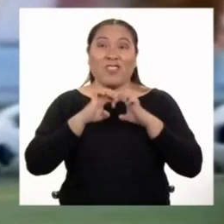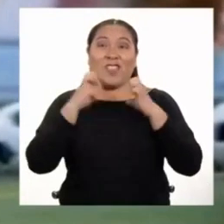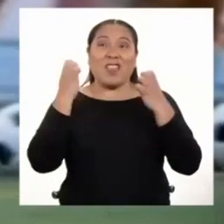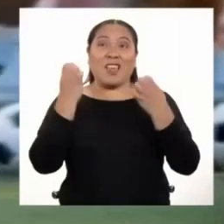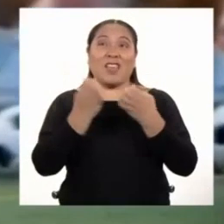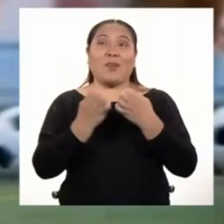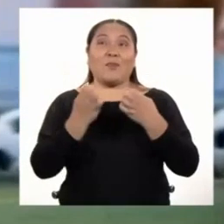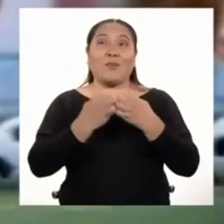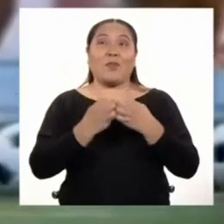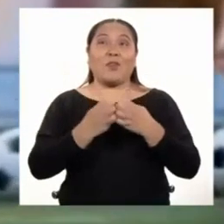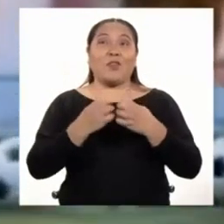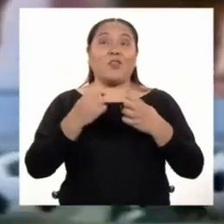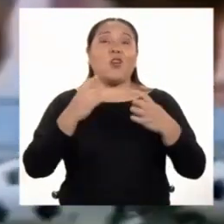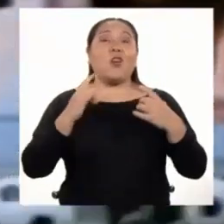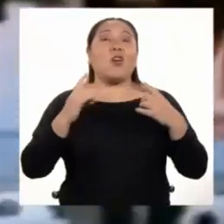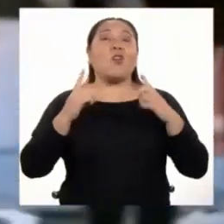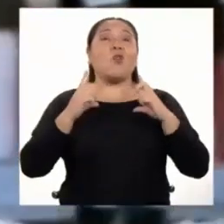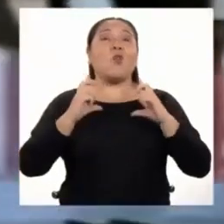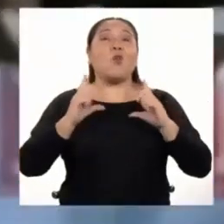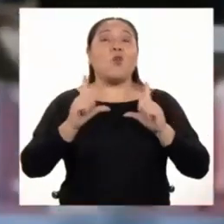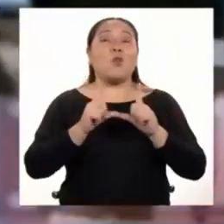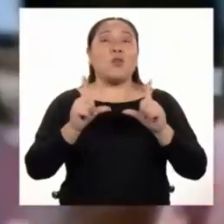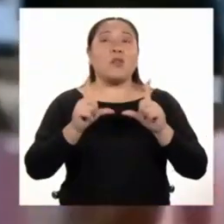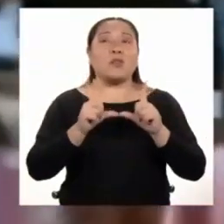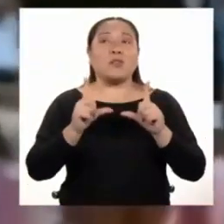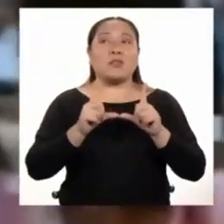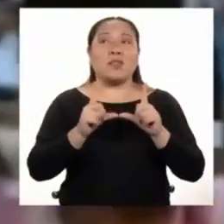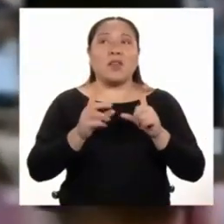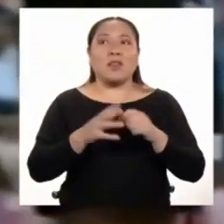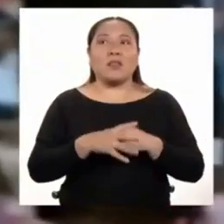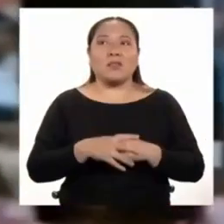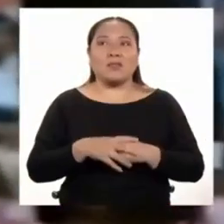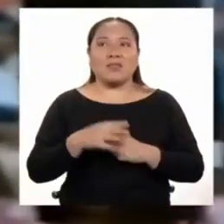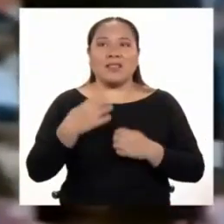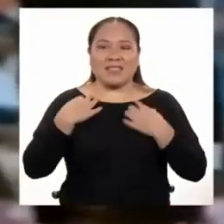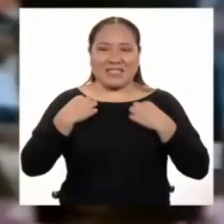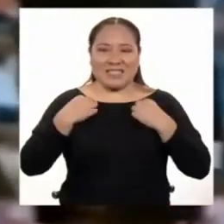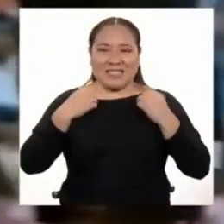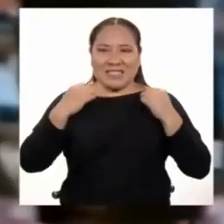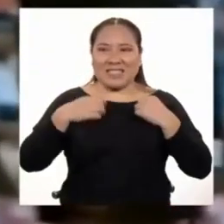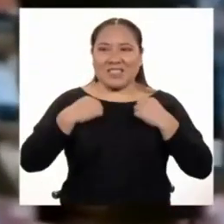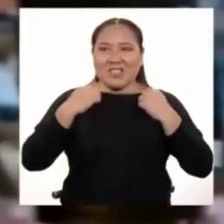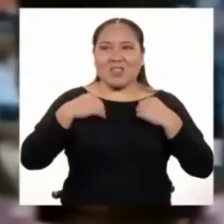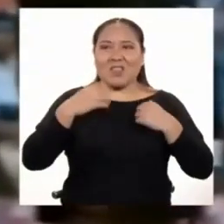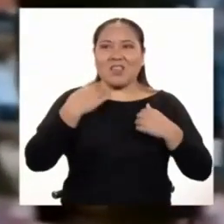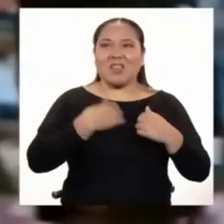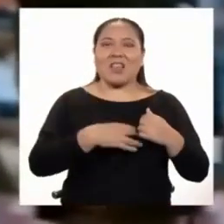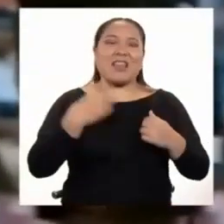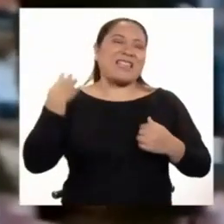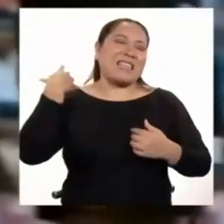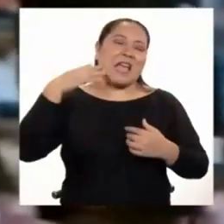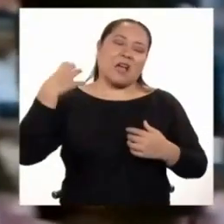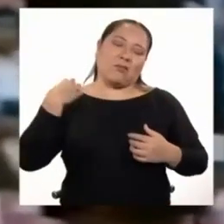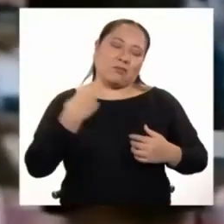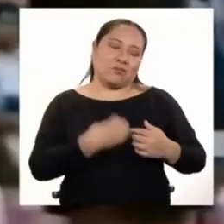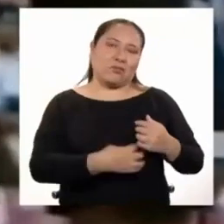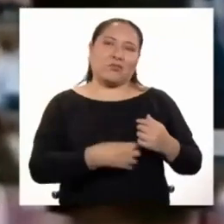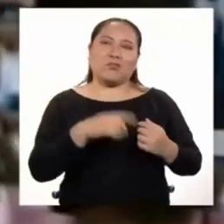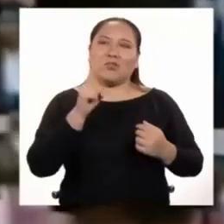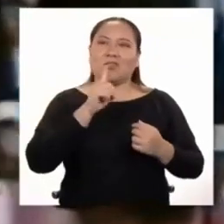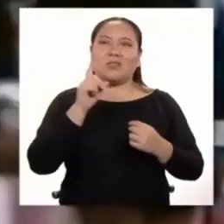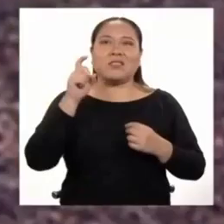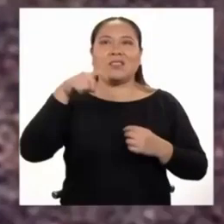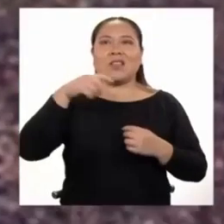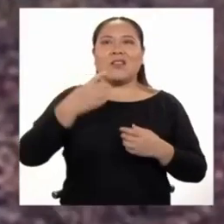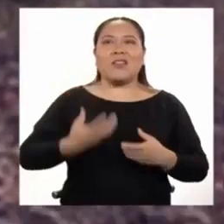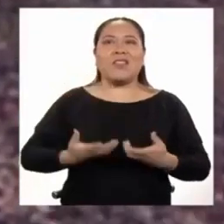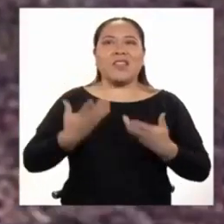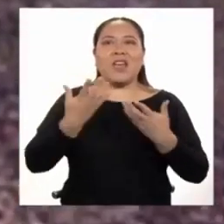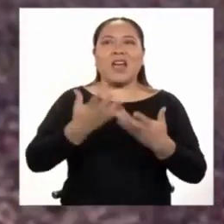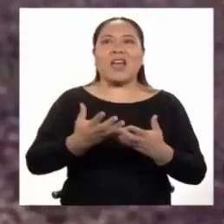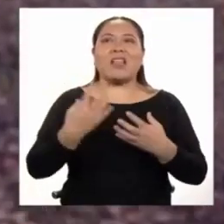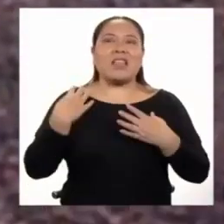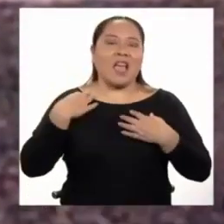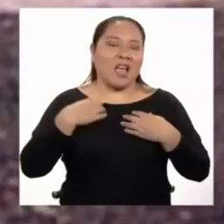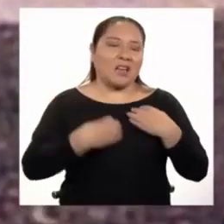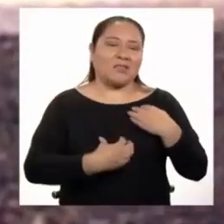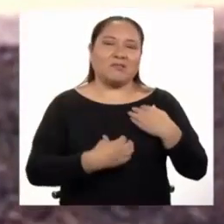América. Nosotros decíamos que su camiseta ya venía con la cinta. No necesitaban dársela porque ya se la hacían con la